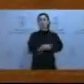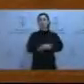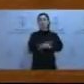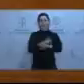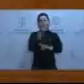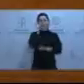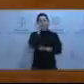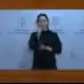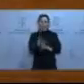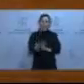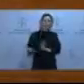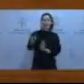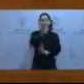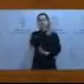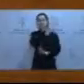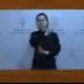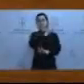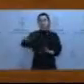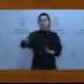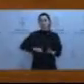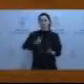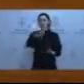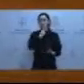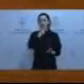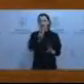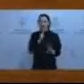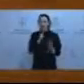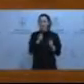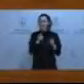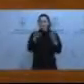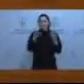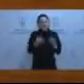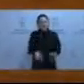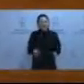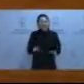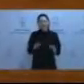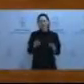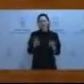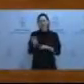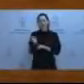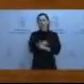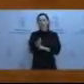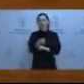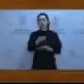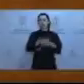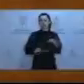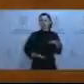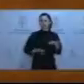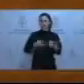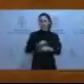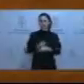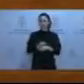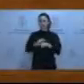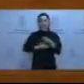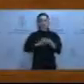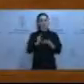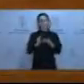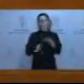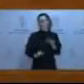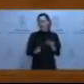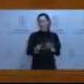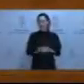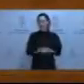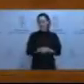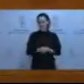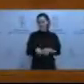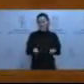Gobierno socialista del señor Areces, incumple con su obligación de elaborar el catálogo de prestaciones. Un ejemplo más del